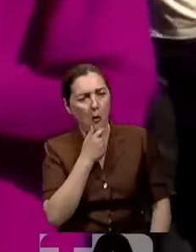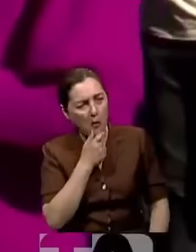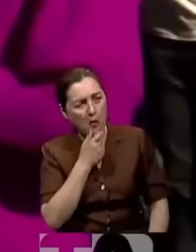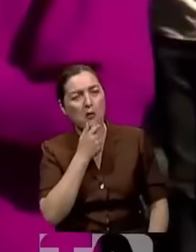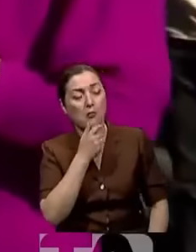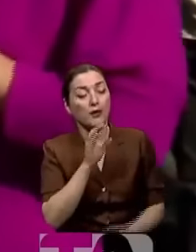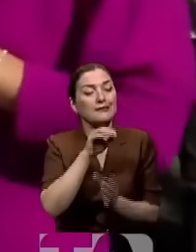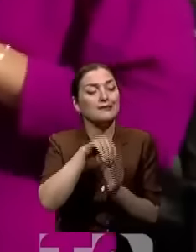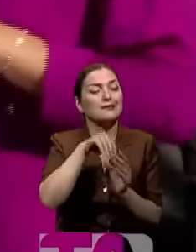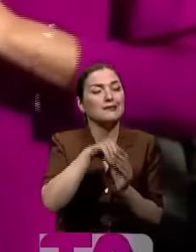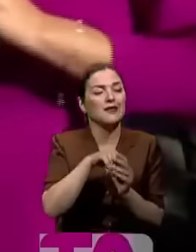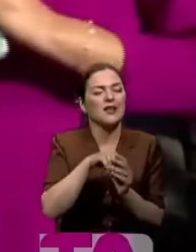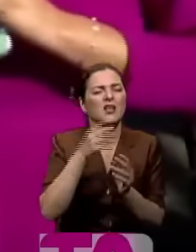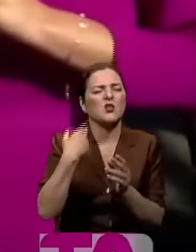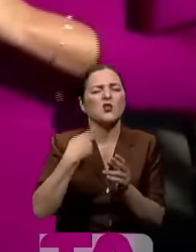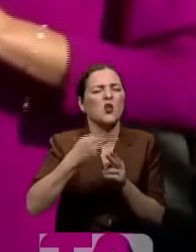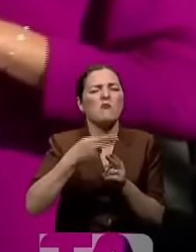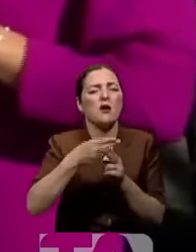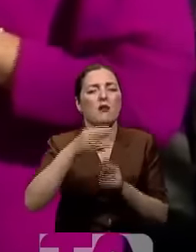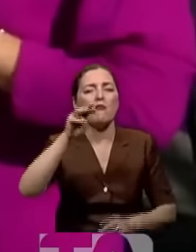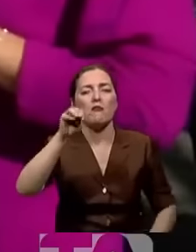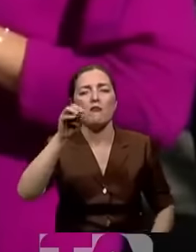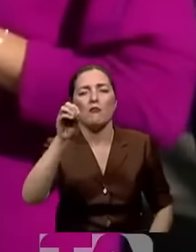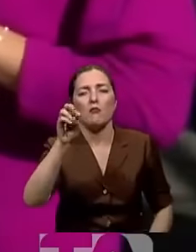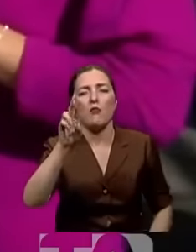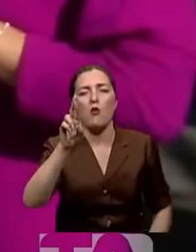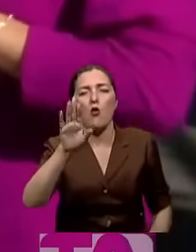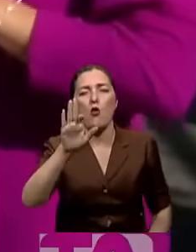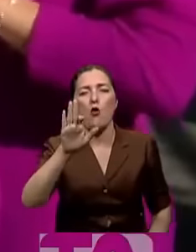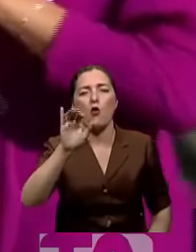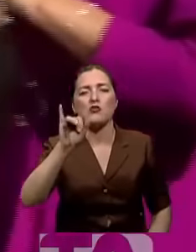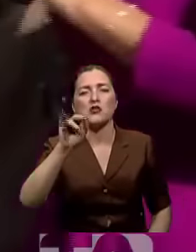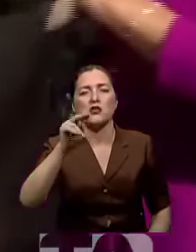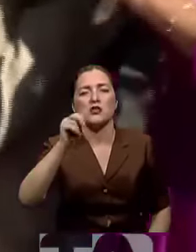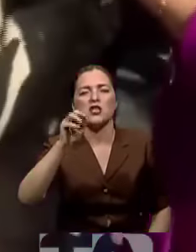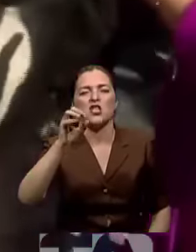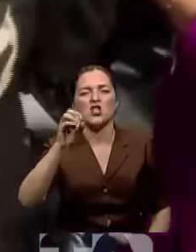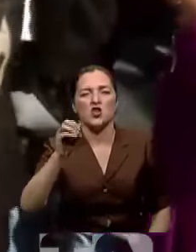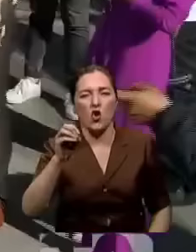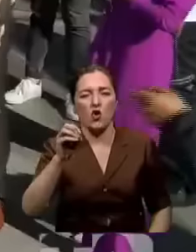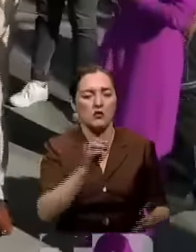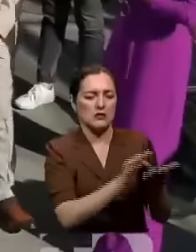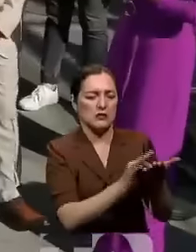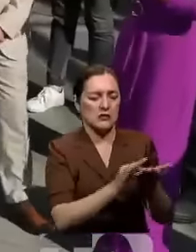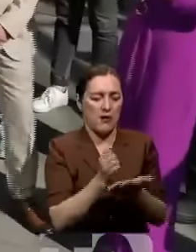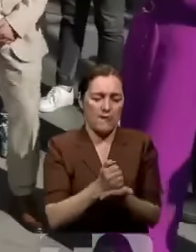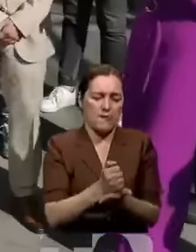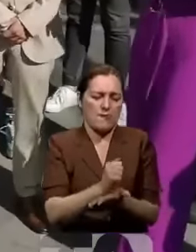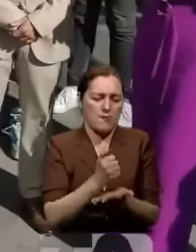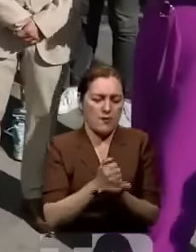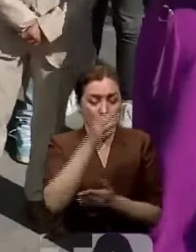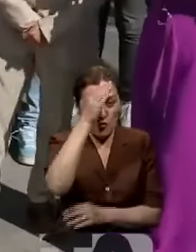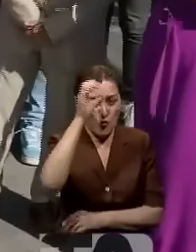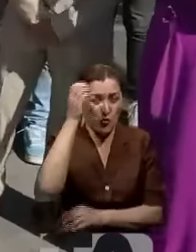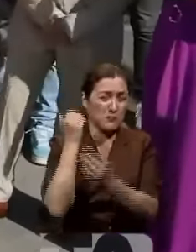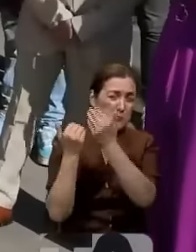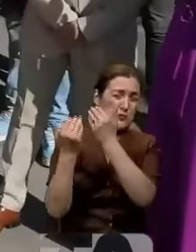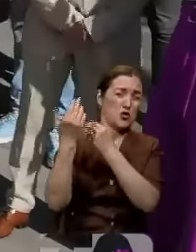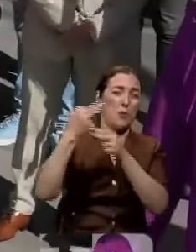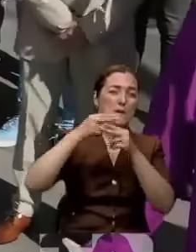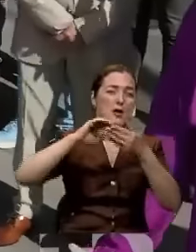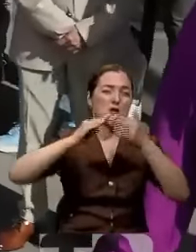guagua rellena de mortiño, además que motiva todo lo que es la cultura Valdivia. Recuerda mucho a lo que es la